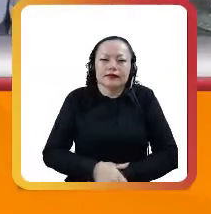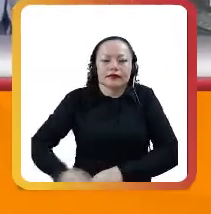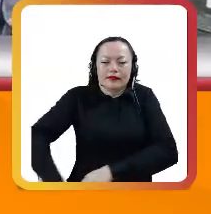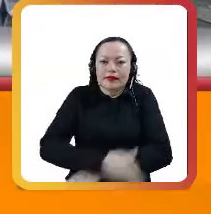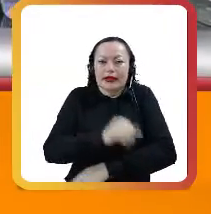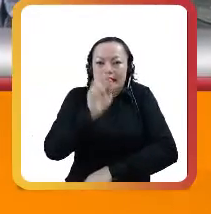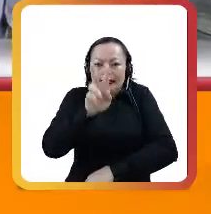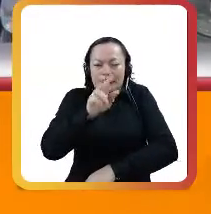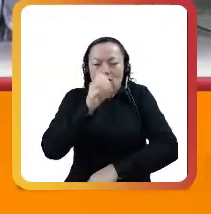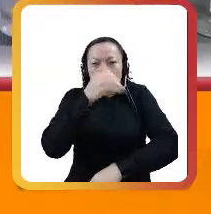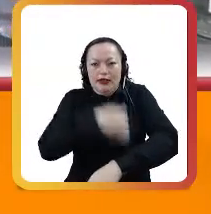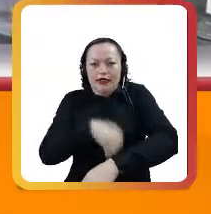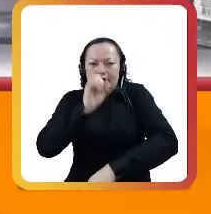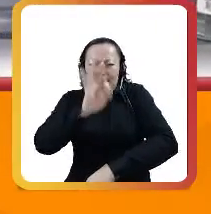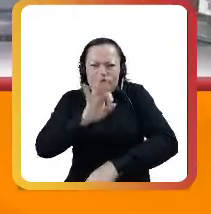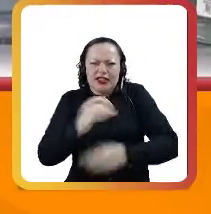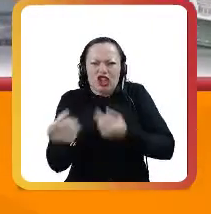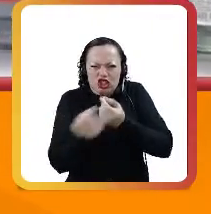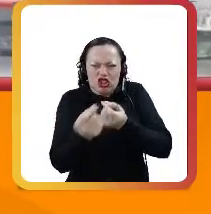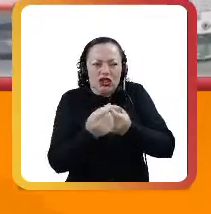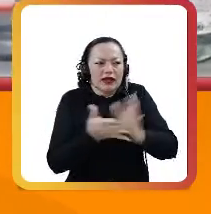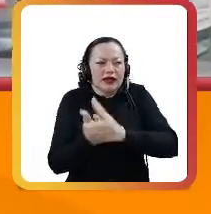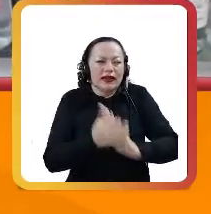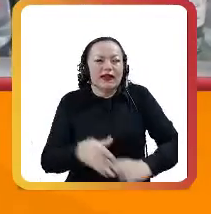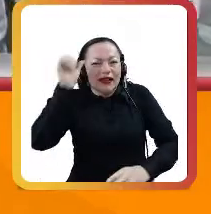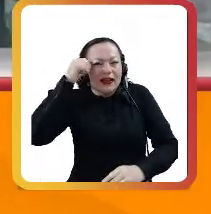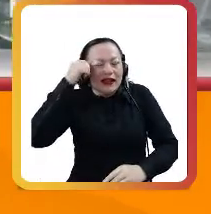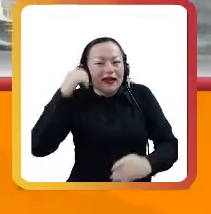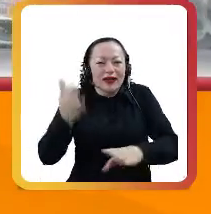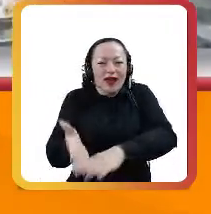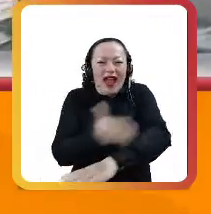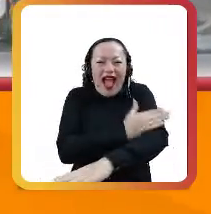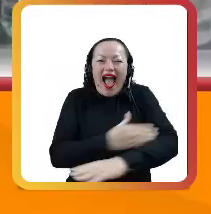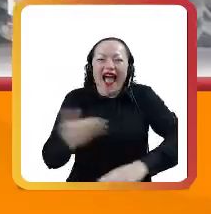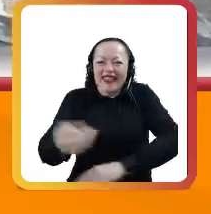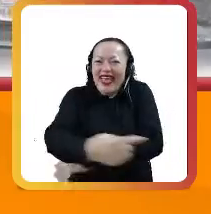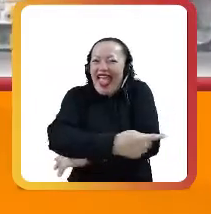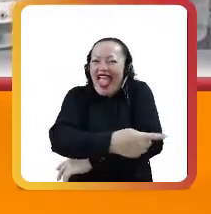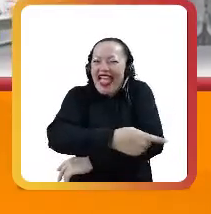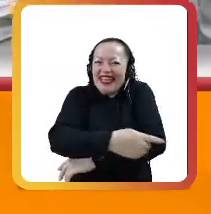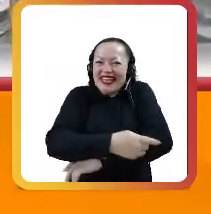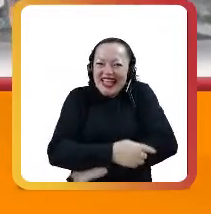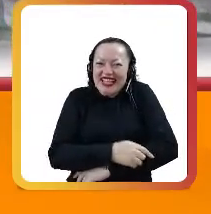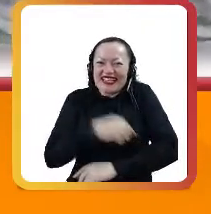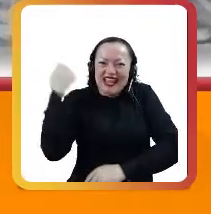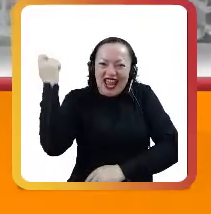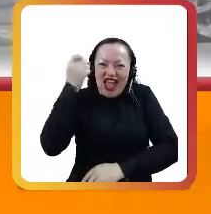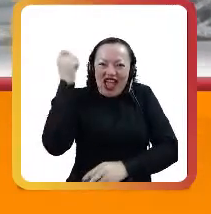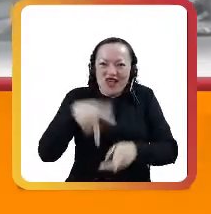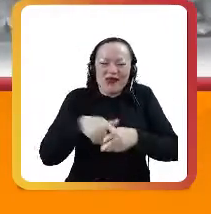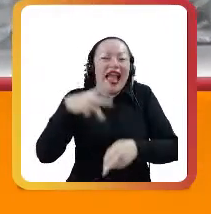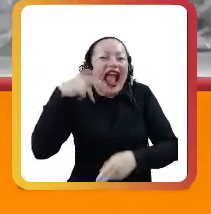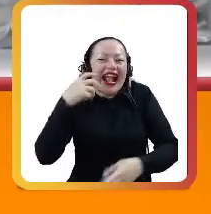segunda y tercera. Eso es, ¿tú te acuerdas dónde quedaba antiguamente la esquina llanera?